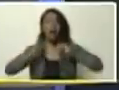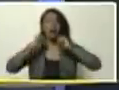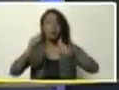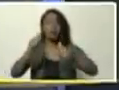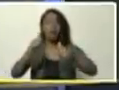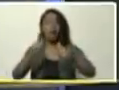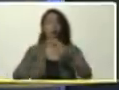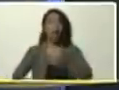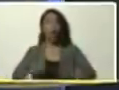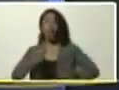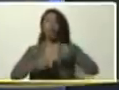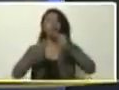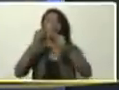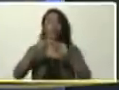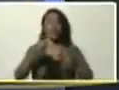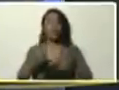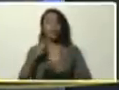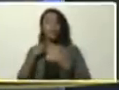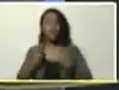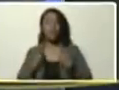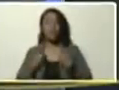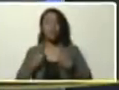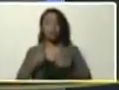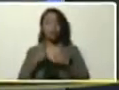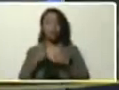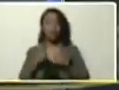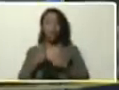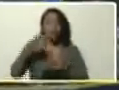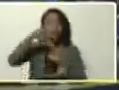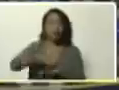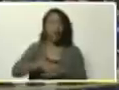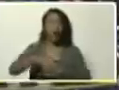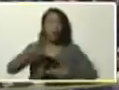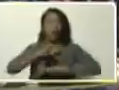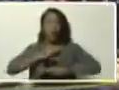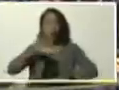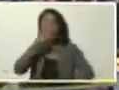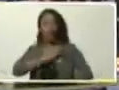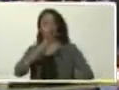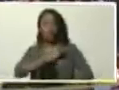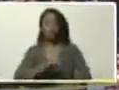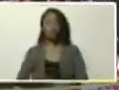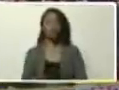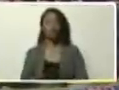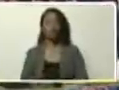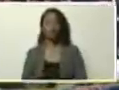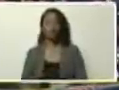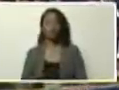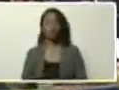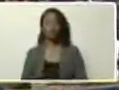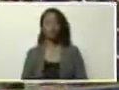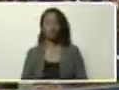la construcción del vivir viviendo, del estado de bienestar social.